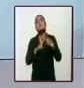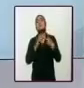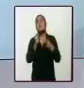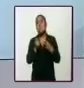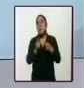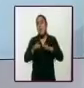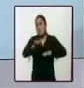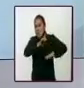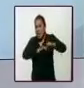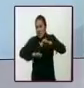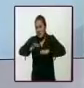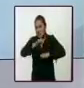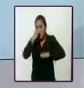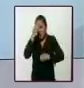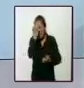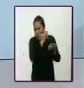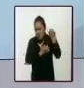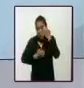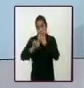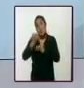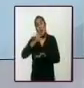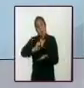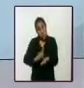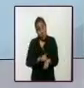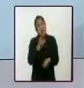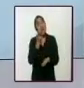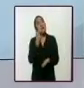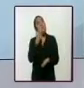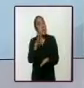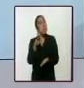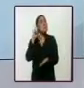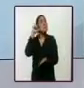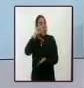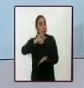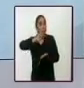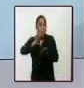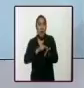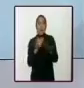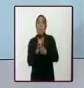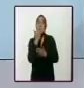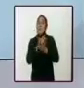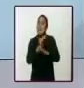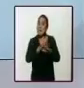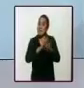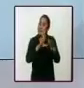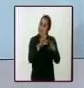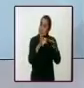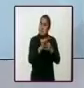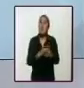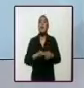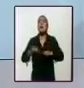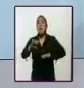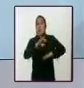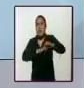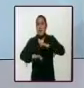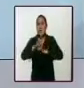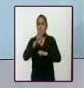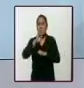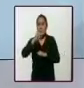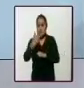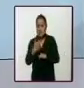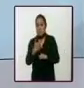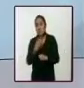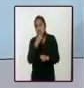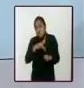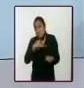Las calificadoras, otra vez, que mañana seguramente les van a dar una zarandeada en la mañanera. La calificadora Fitch Ratings redujo su